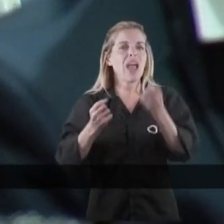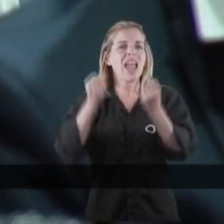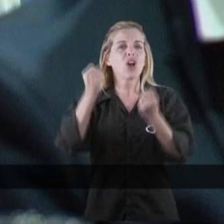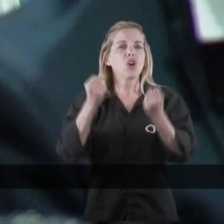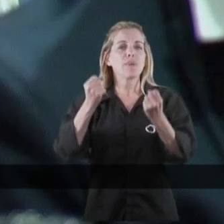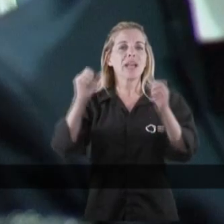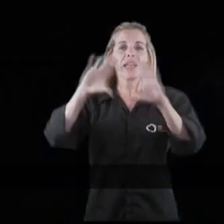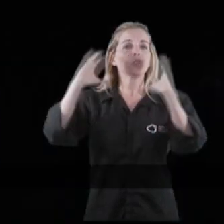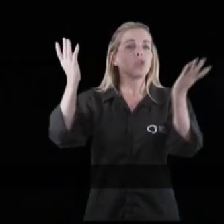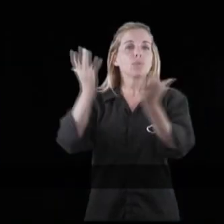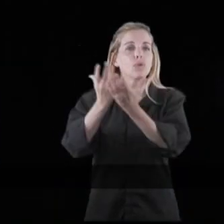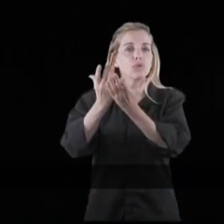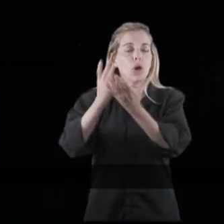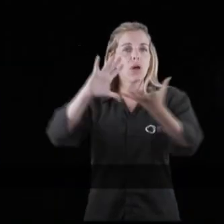mundial.